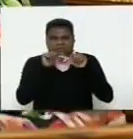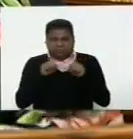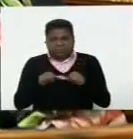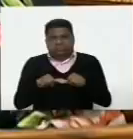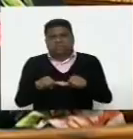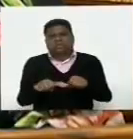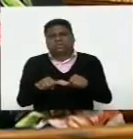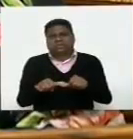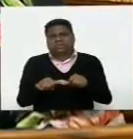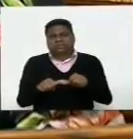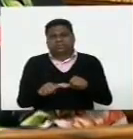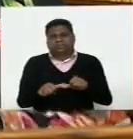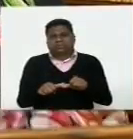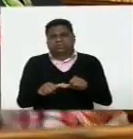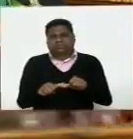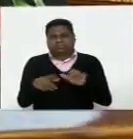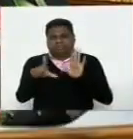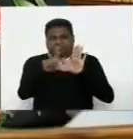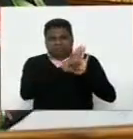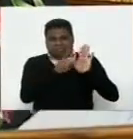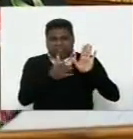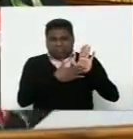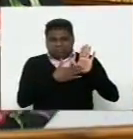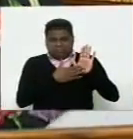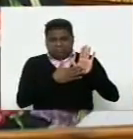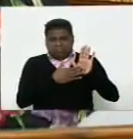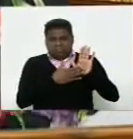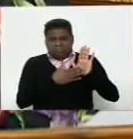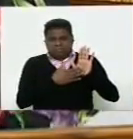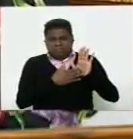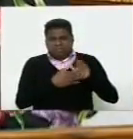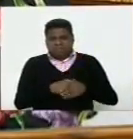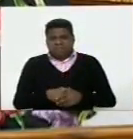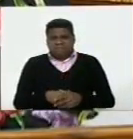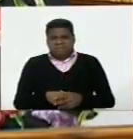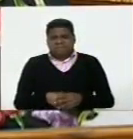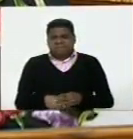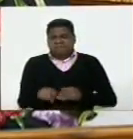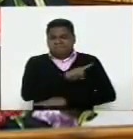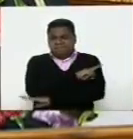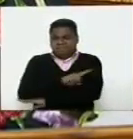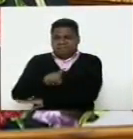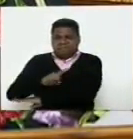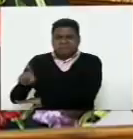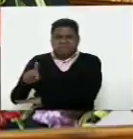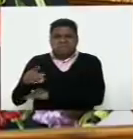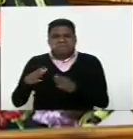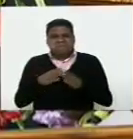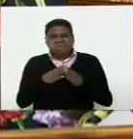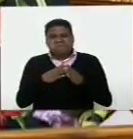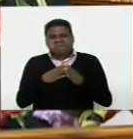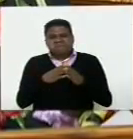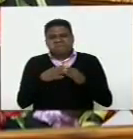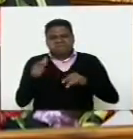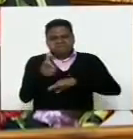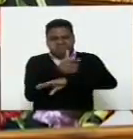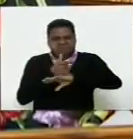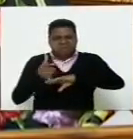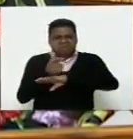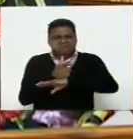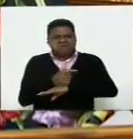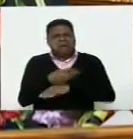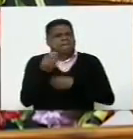establecidos en el presente decreto constituyente. Se le ordena al Ejecutivo Nacional dictar